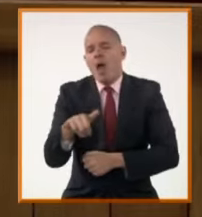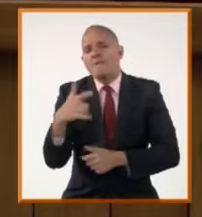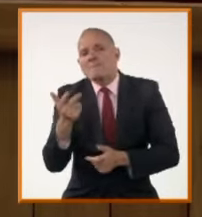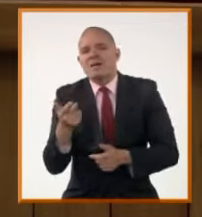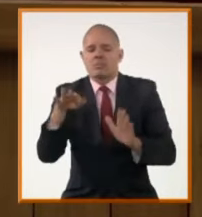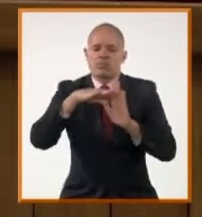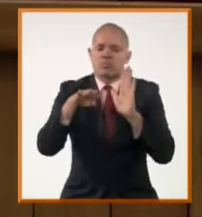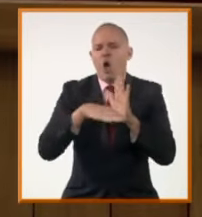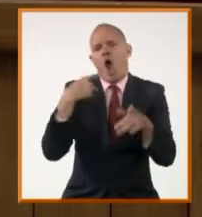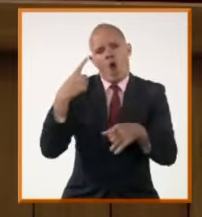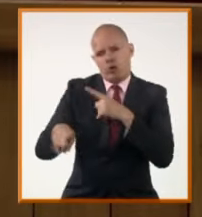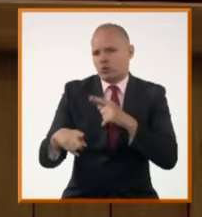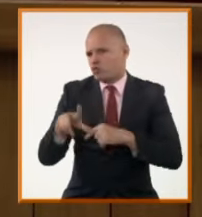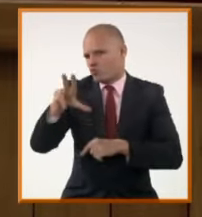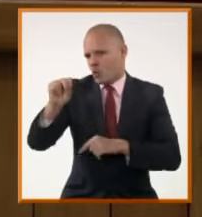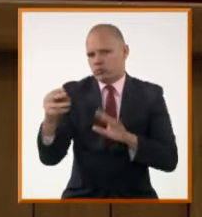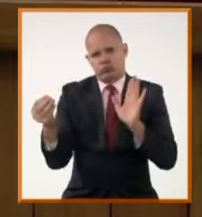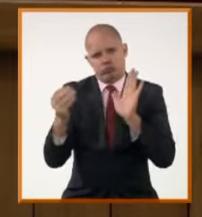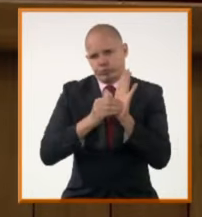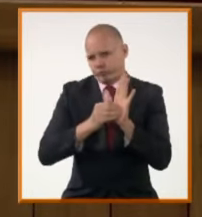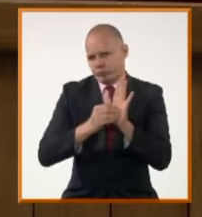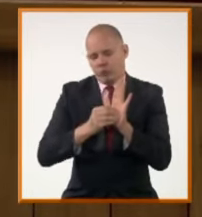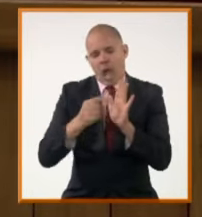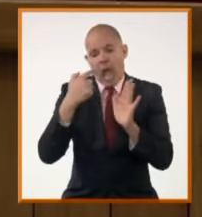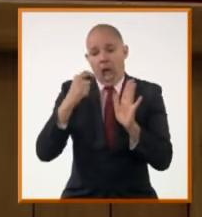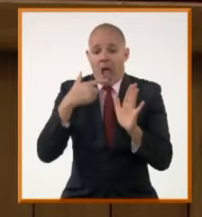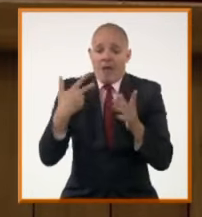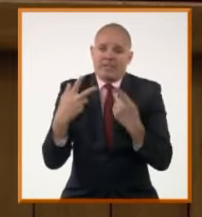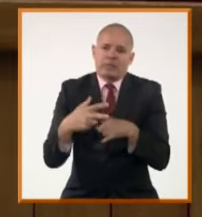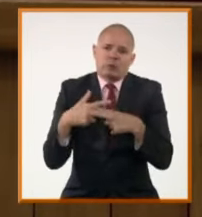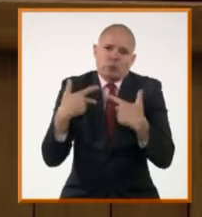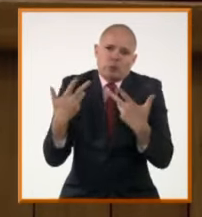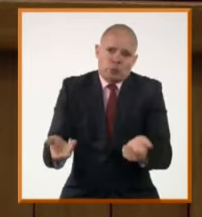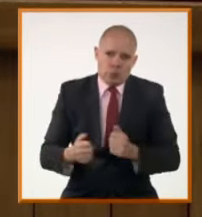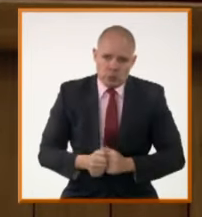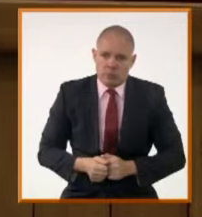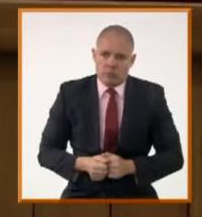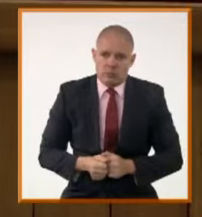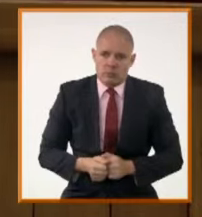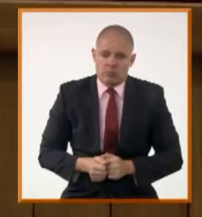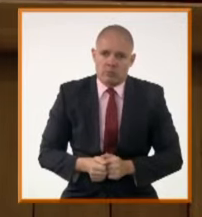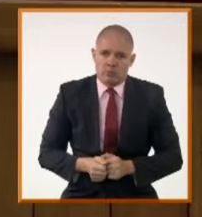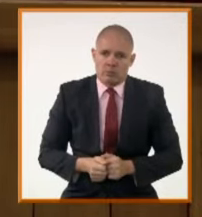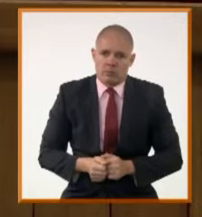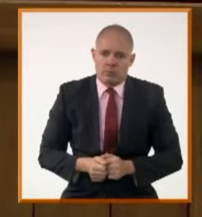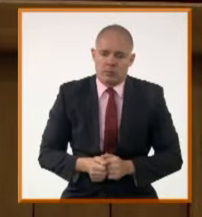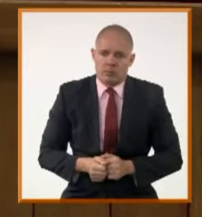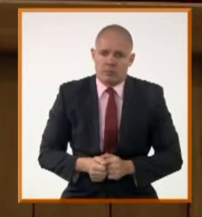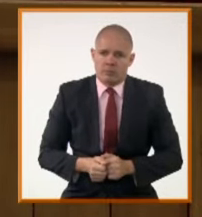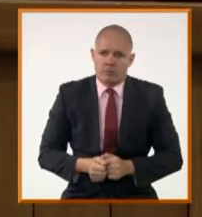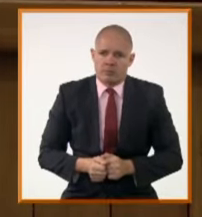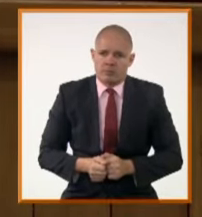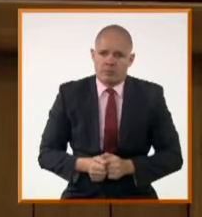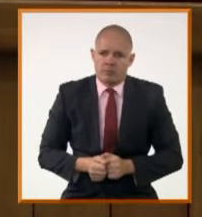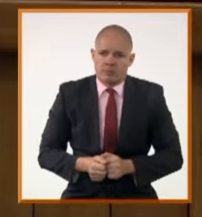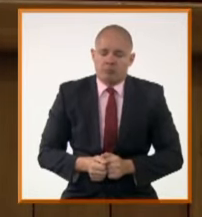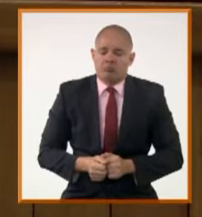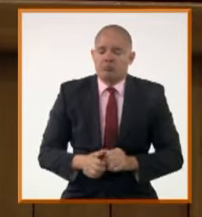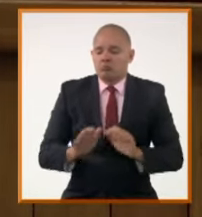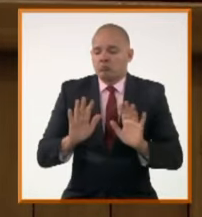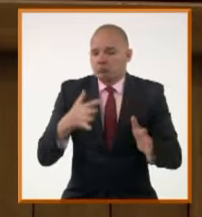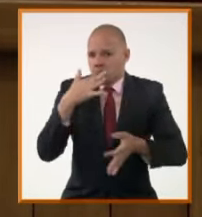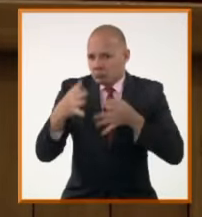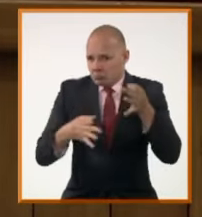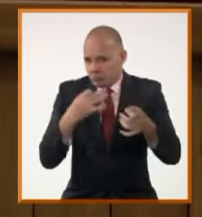estudios tenemos que avanzar en el propósito de ir buscando soluciones alternativas. Primero